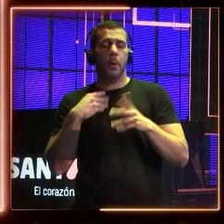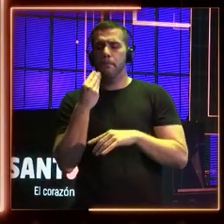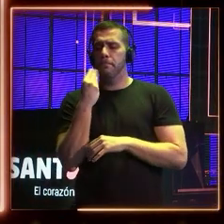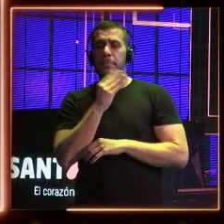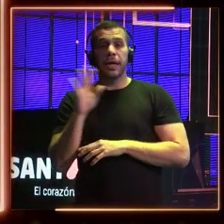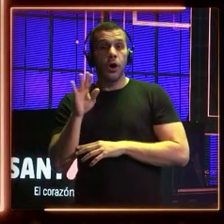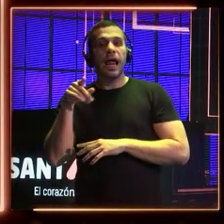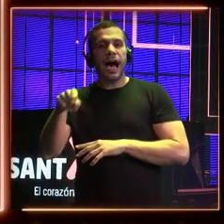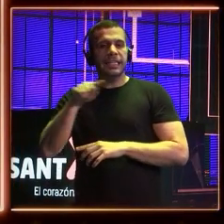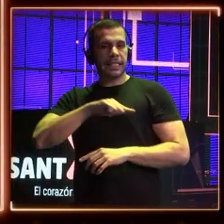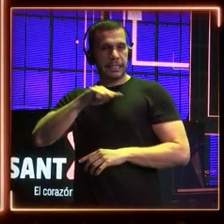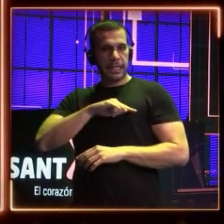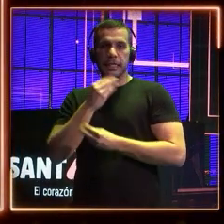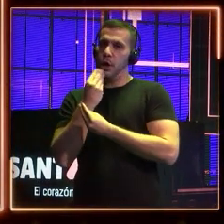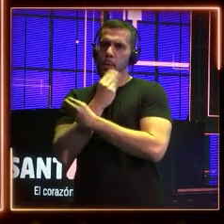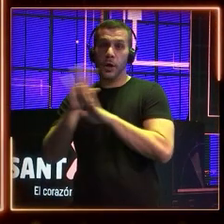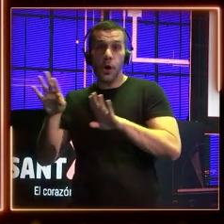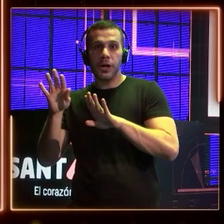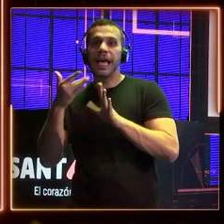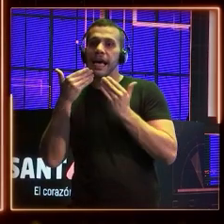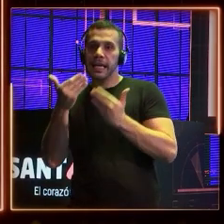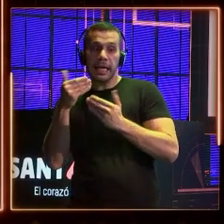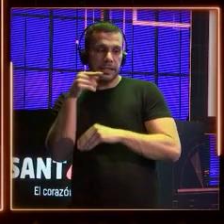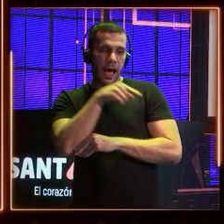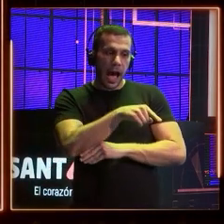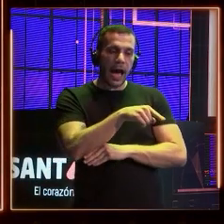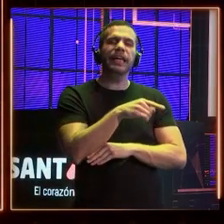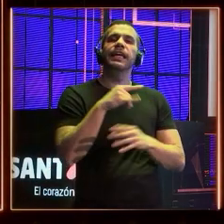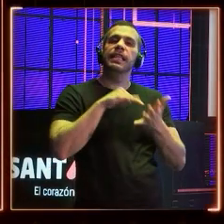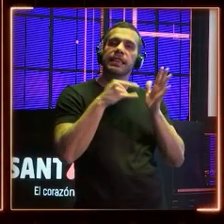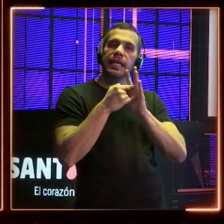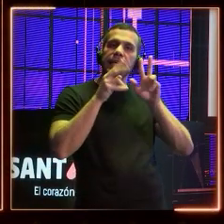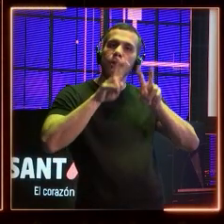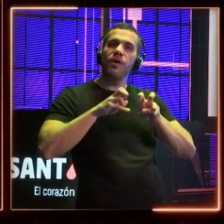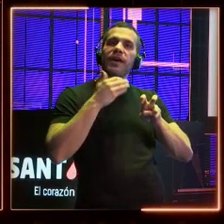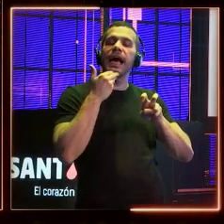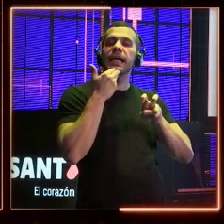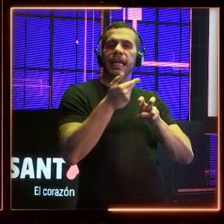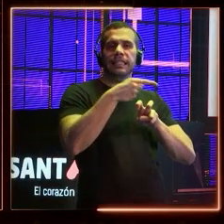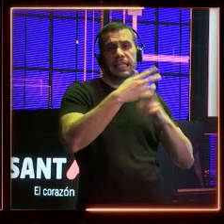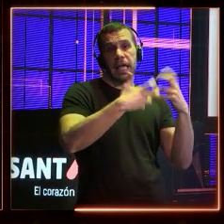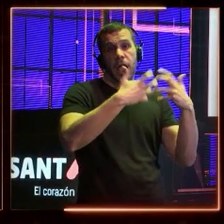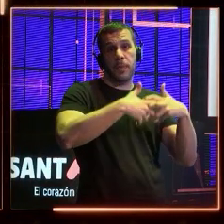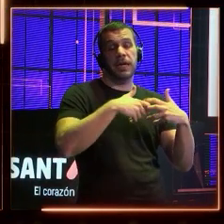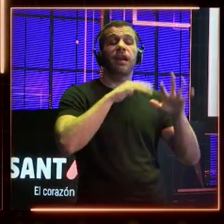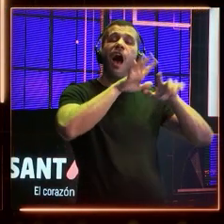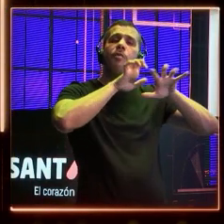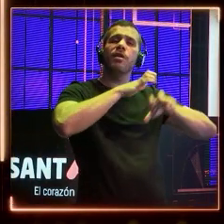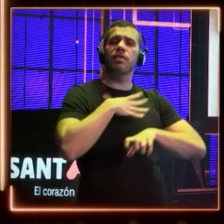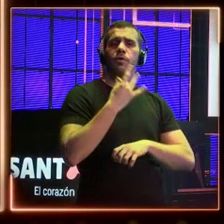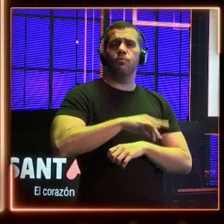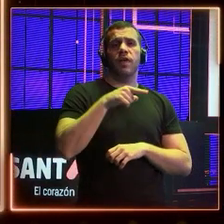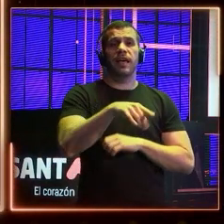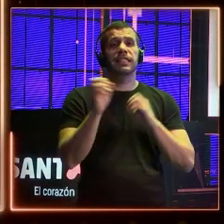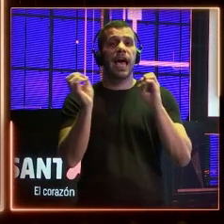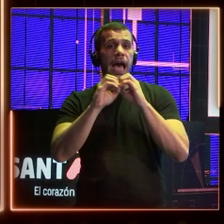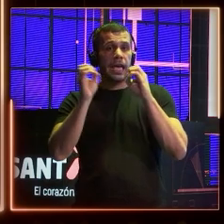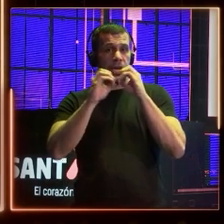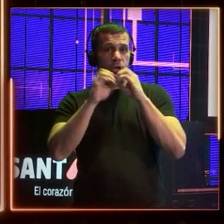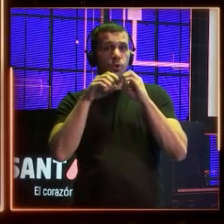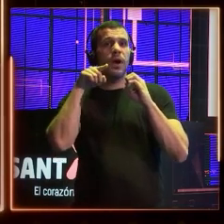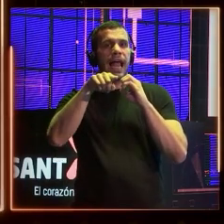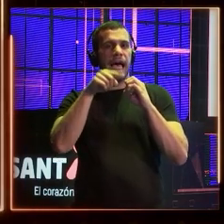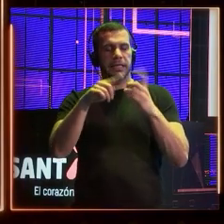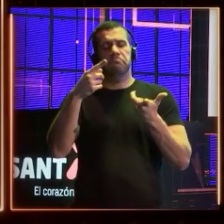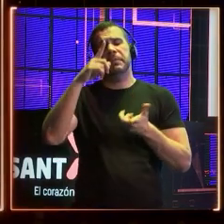de interactuar con la máquina y de aprender técnicas nuevas en ese sentido en Google hemos ido em bebiendo Inteligencia artificial